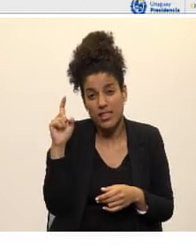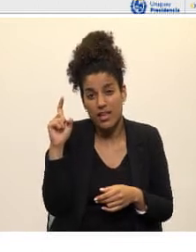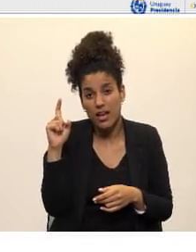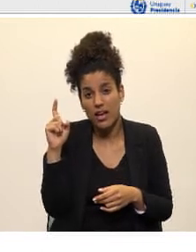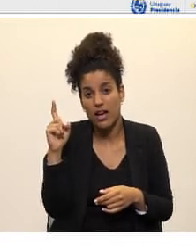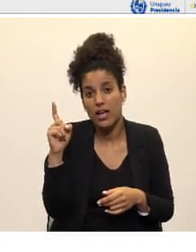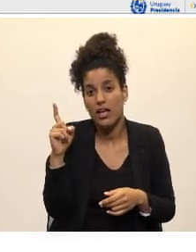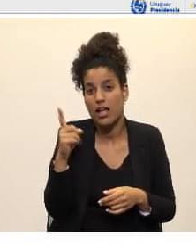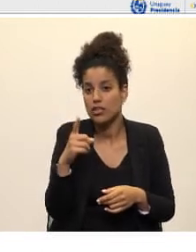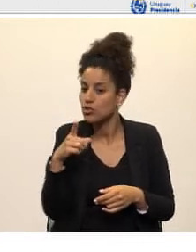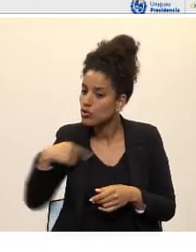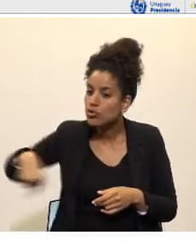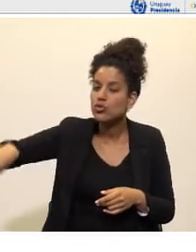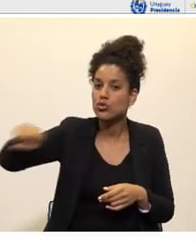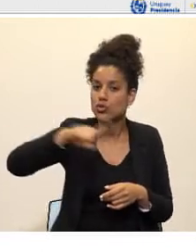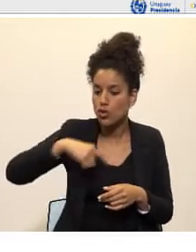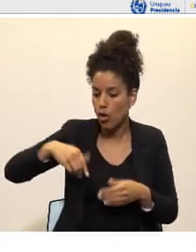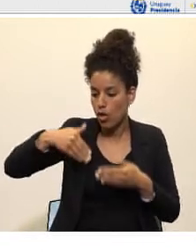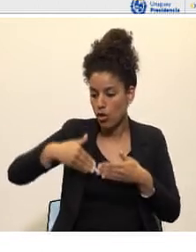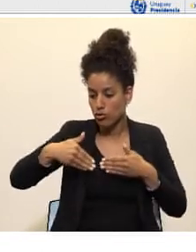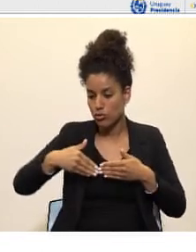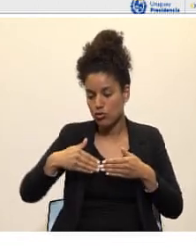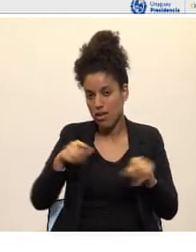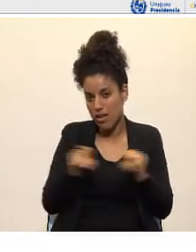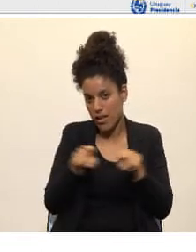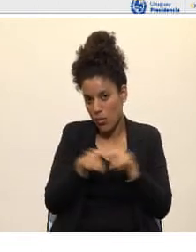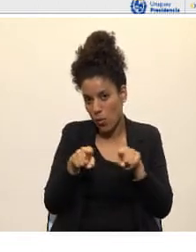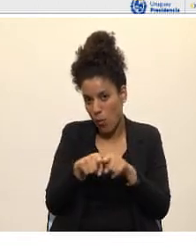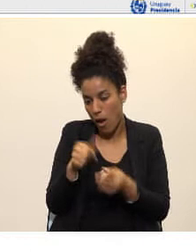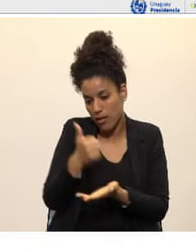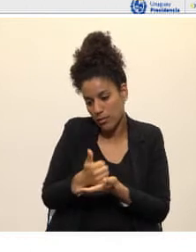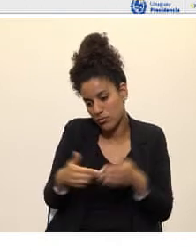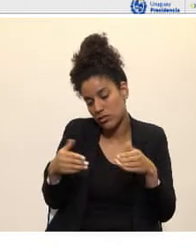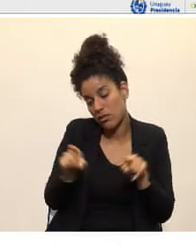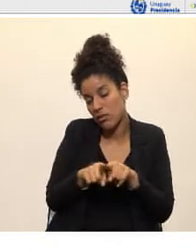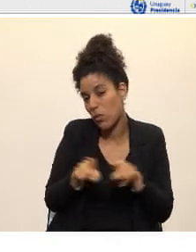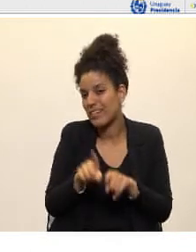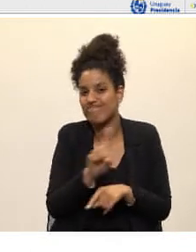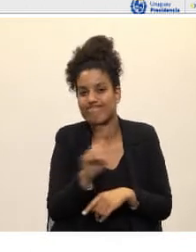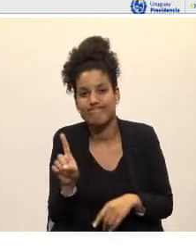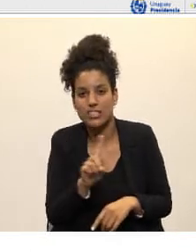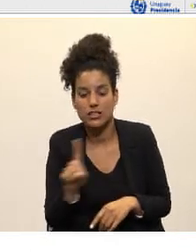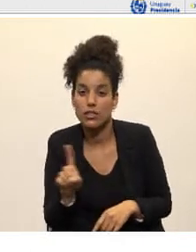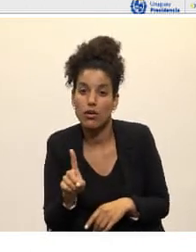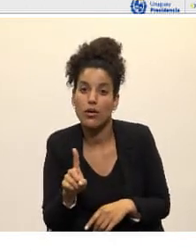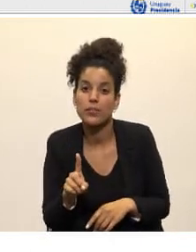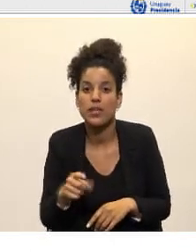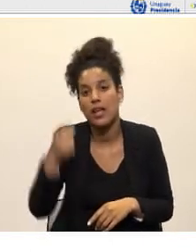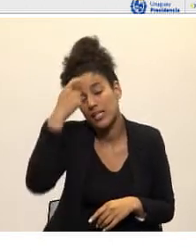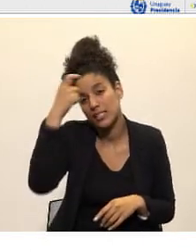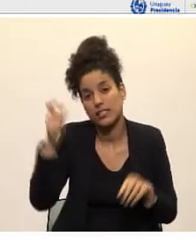en el mismo punto de partida. Yo creo que el desafío de la inclusión de las ciencias de la computación, de